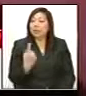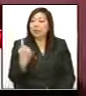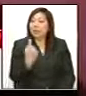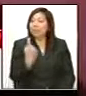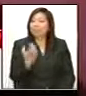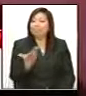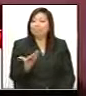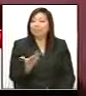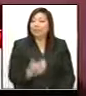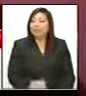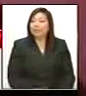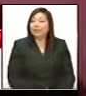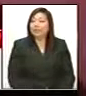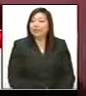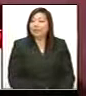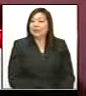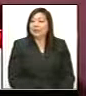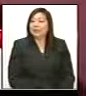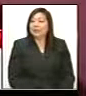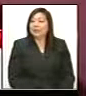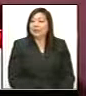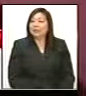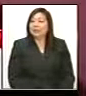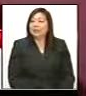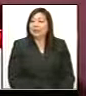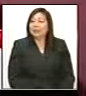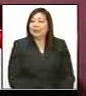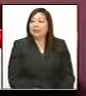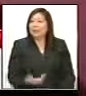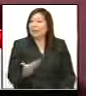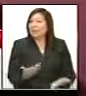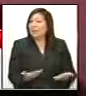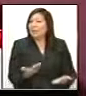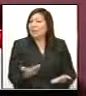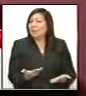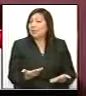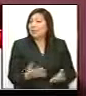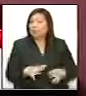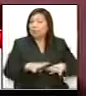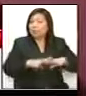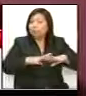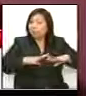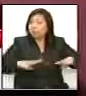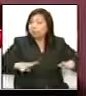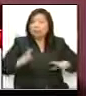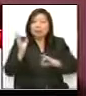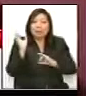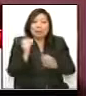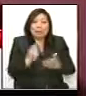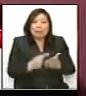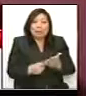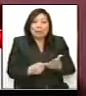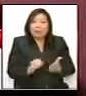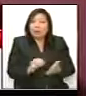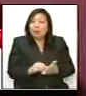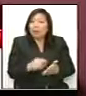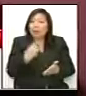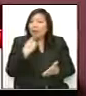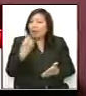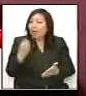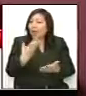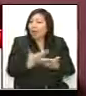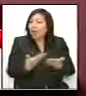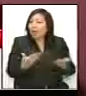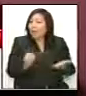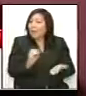primeras como mesa. Yo creo que hay veces entre las audiencias, los seminarios, nos perdemos, pero en la mesa nos decimos las